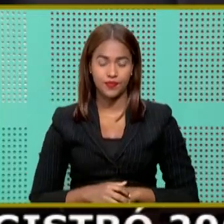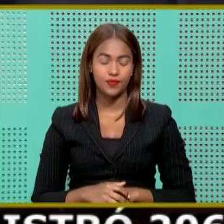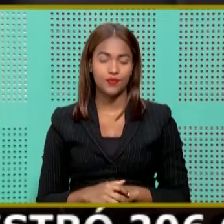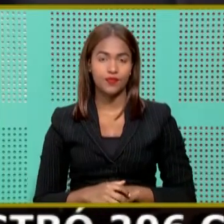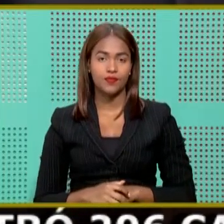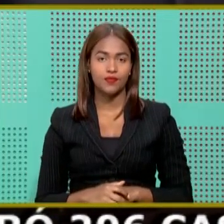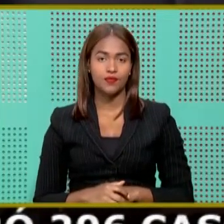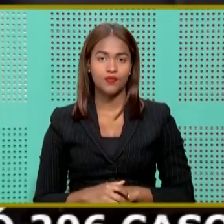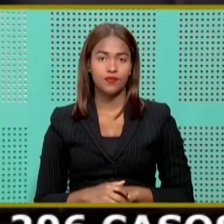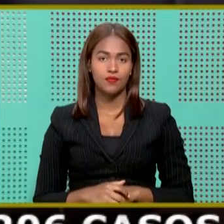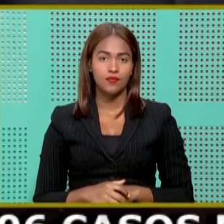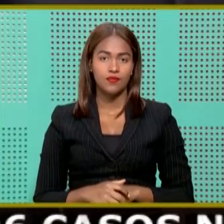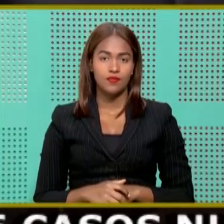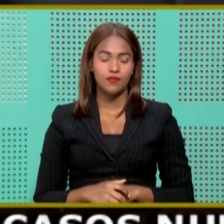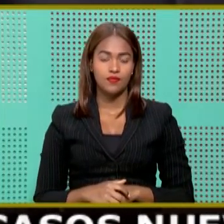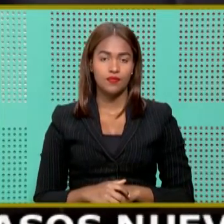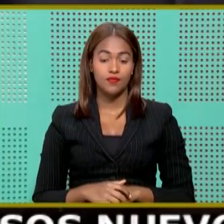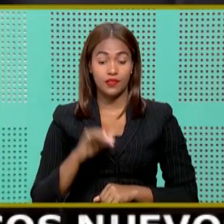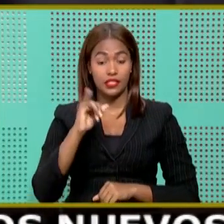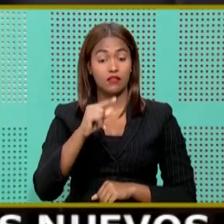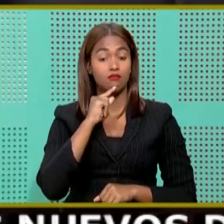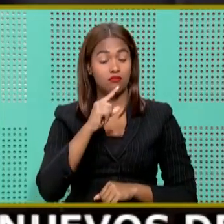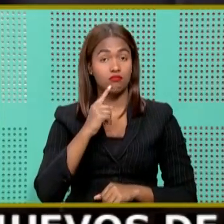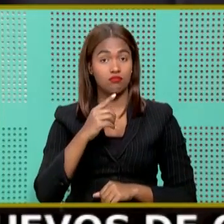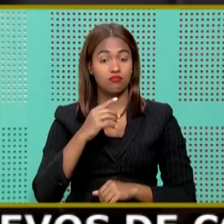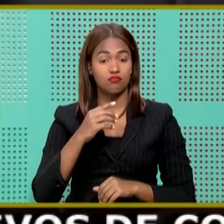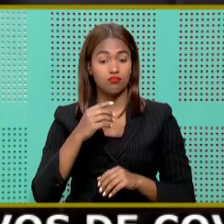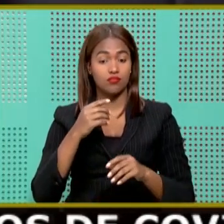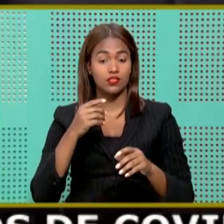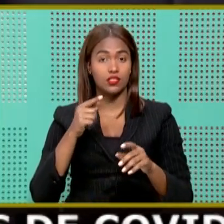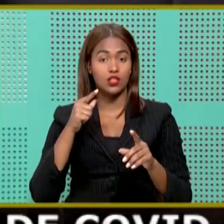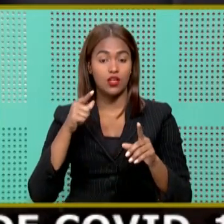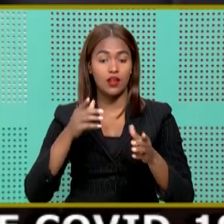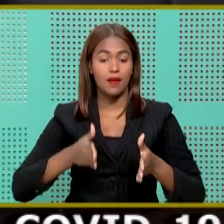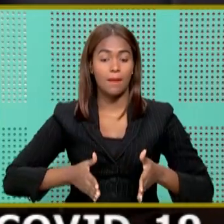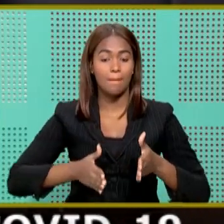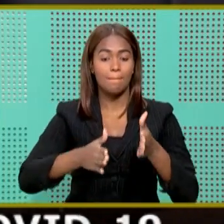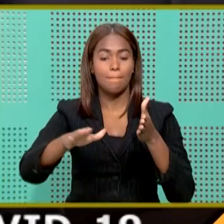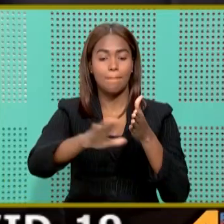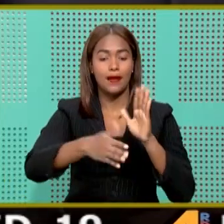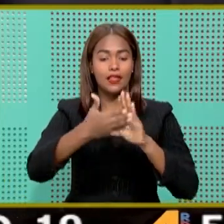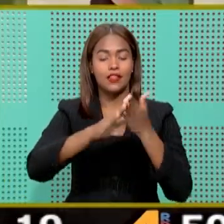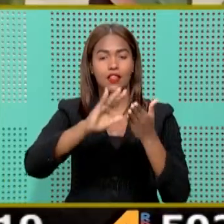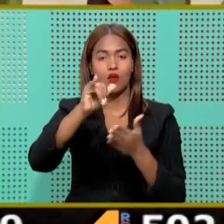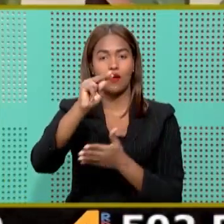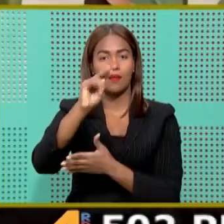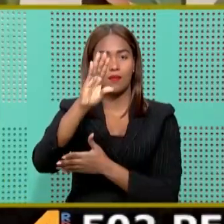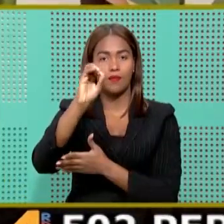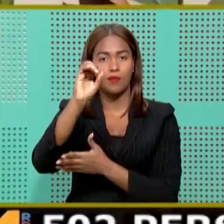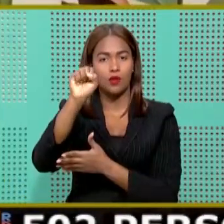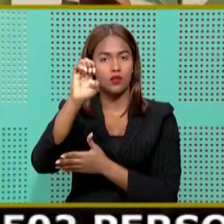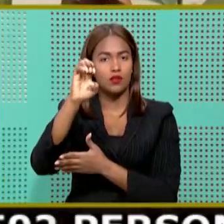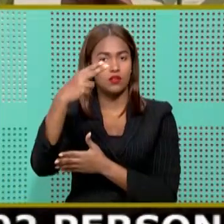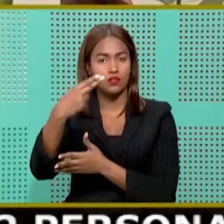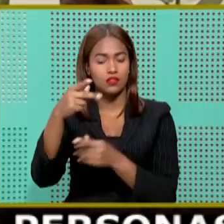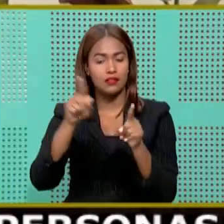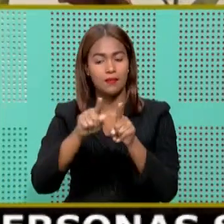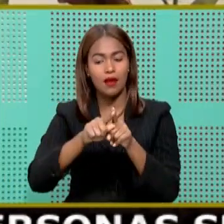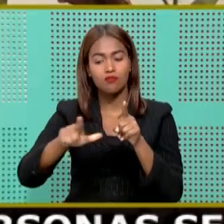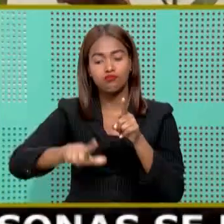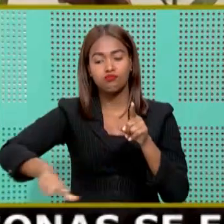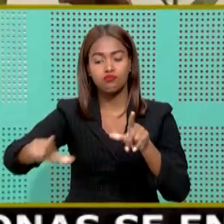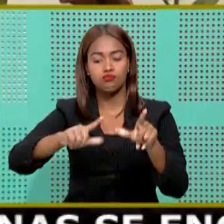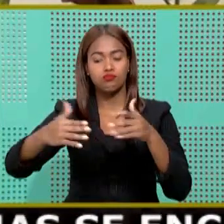Es la vía principal que da acceso a la ciudad Juan Bosch y a decenas de sectores de esta zona